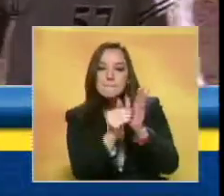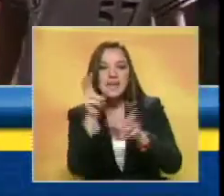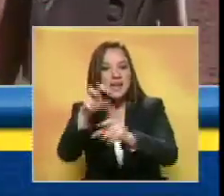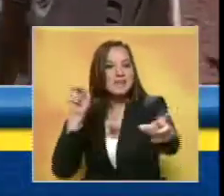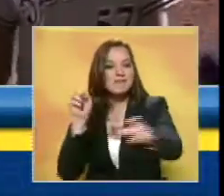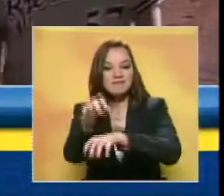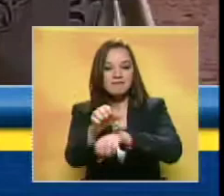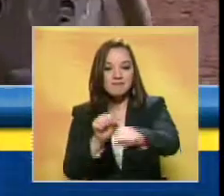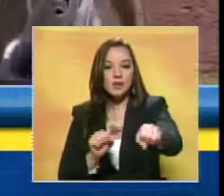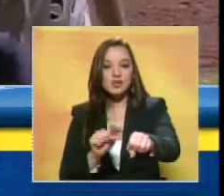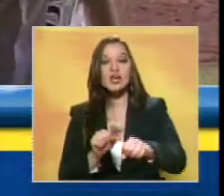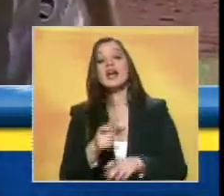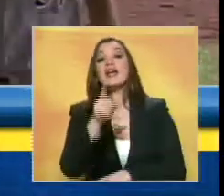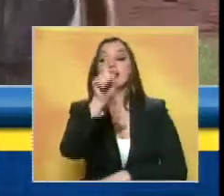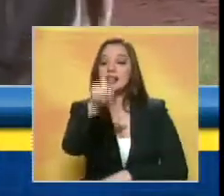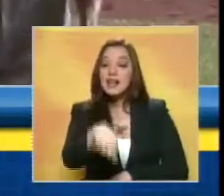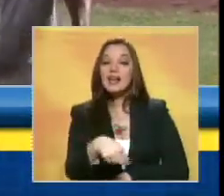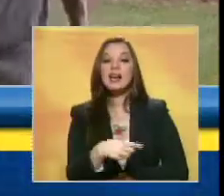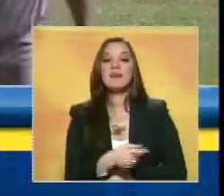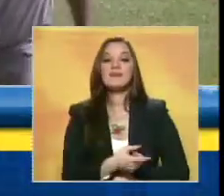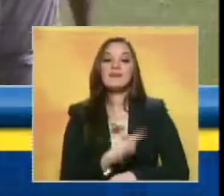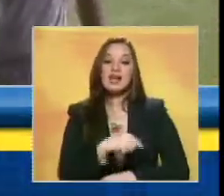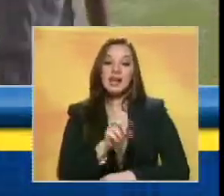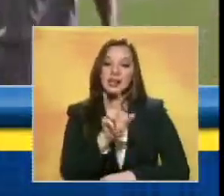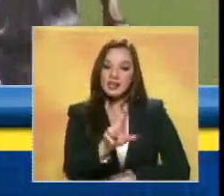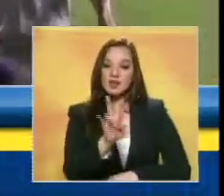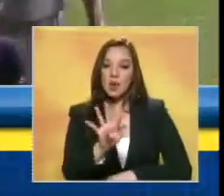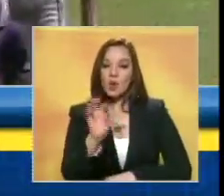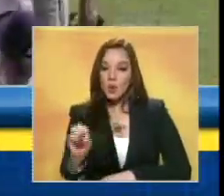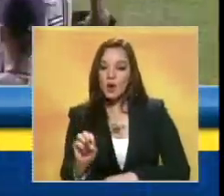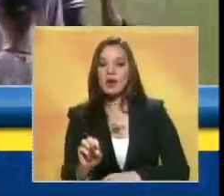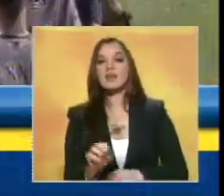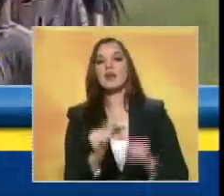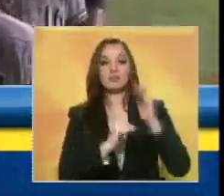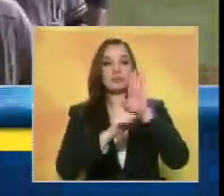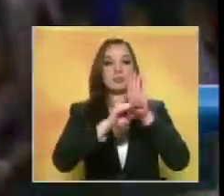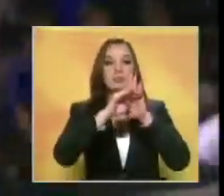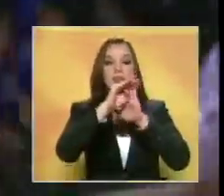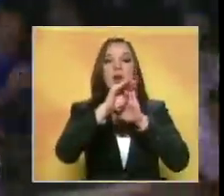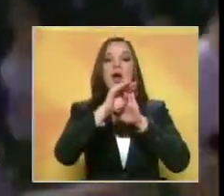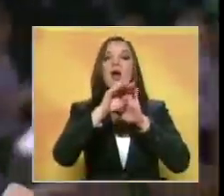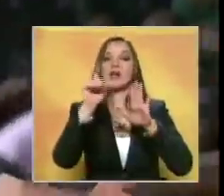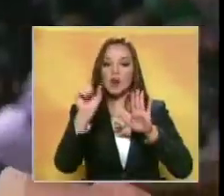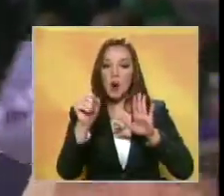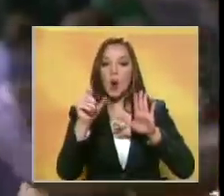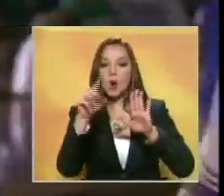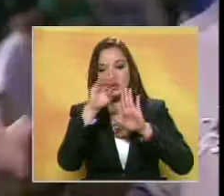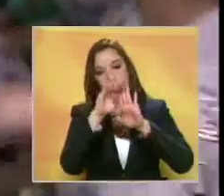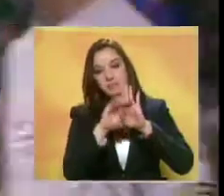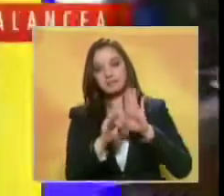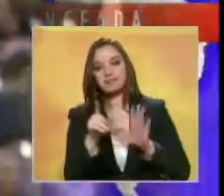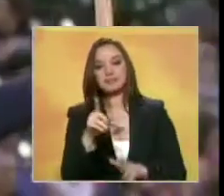Nacional y acumula 340 de por vida, quedando a 1 de la casilla 11 de todos los tiempos en manos de Rollie Fingers.